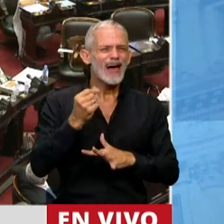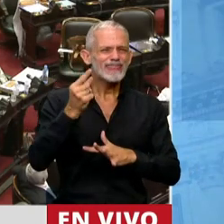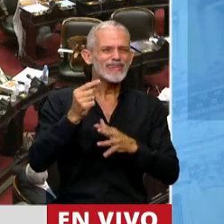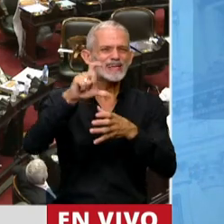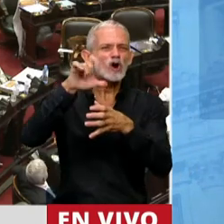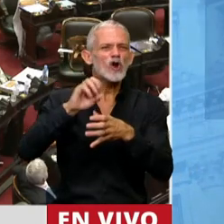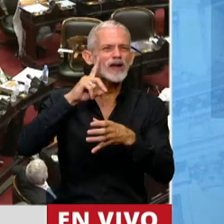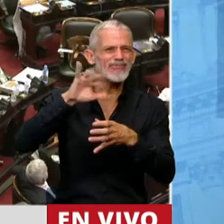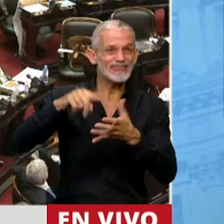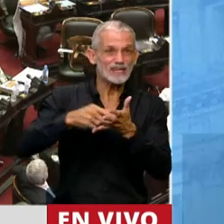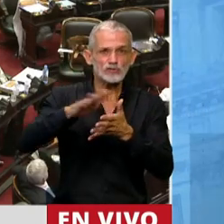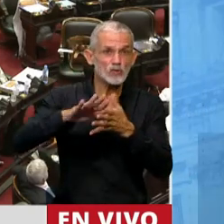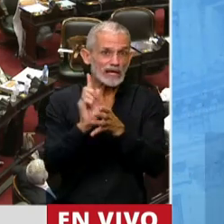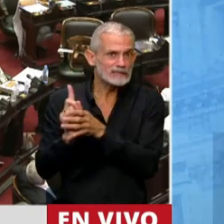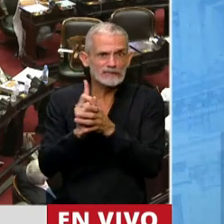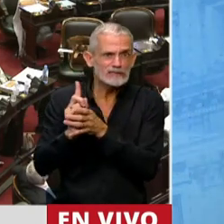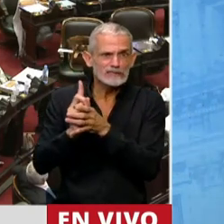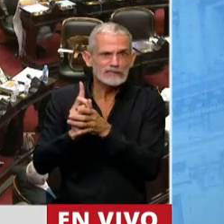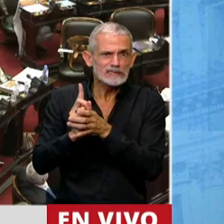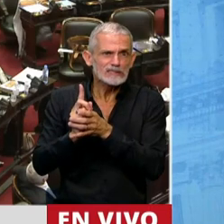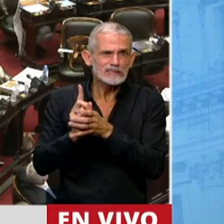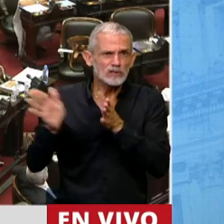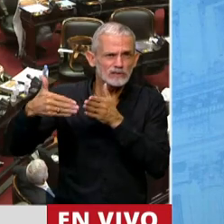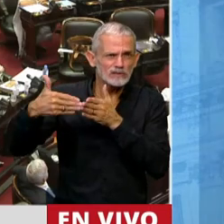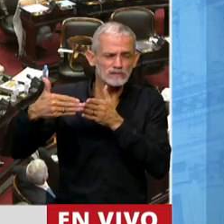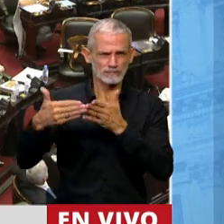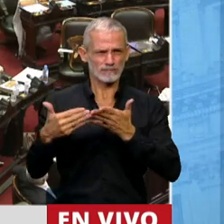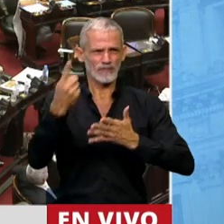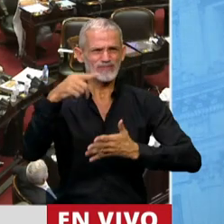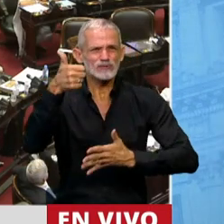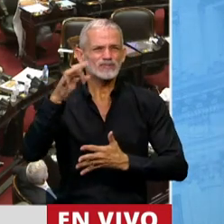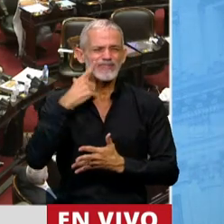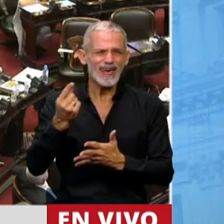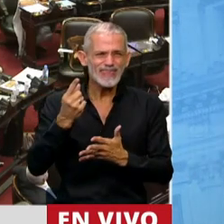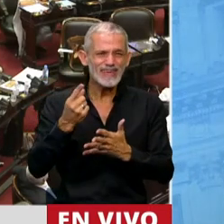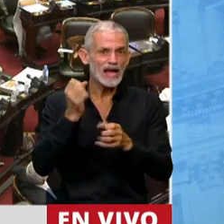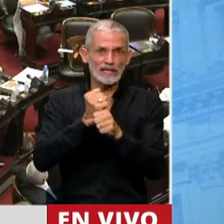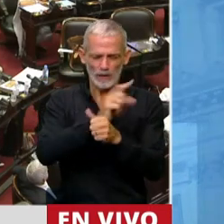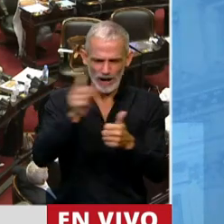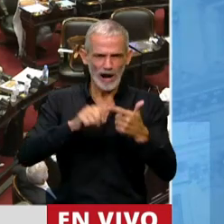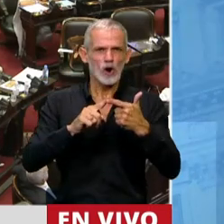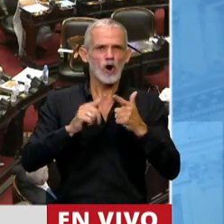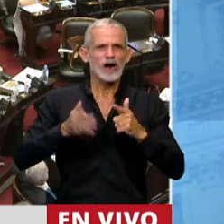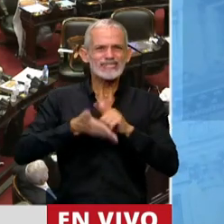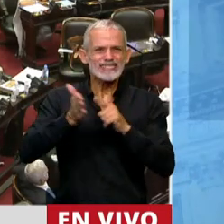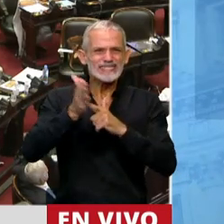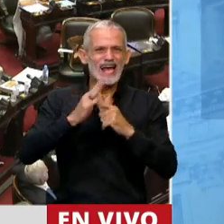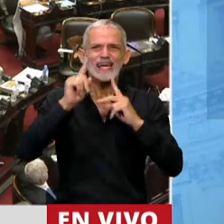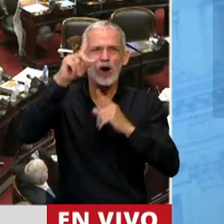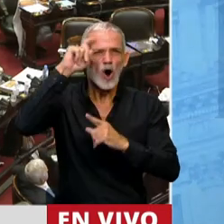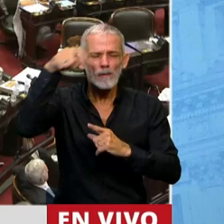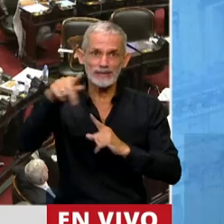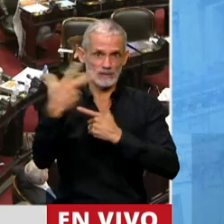aislado. ¿Alguno de ustedes resistiría eso? No poder trabajar, no poder salir a atenderse en sistemas de